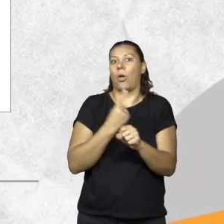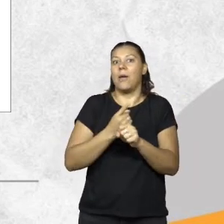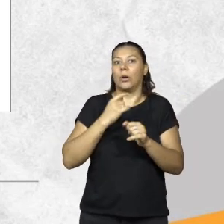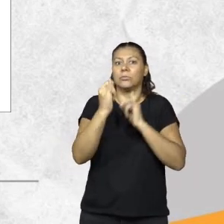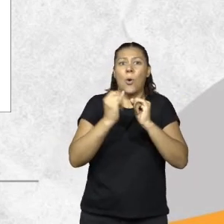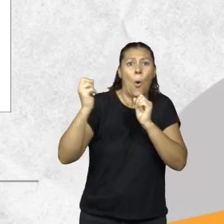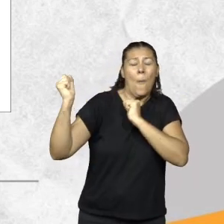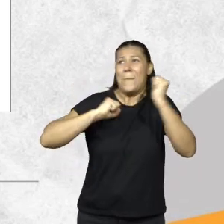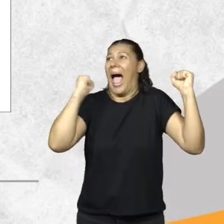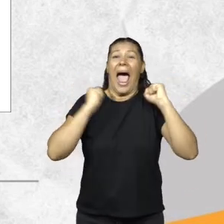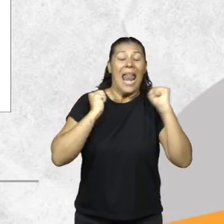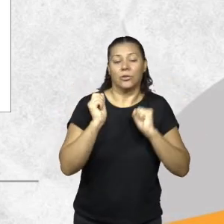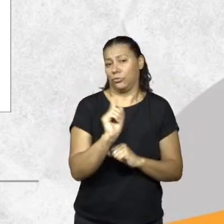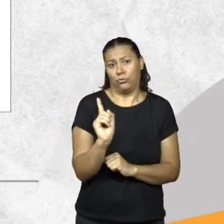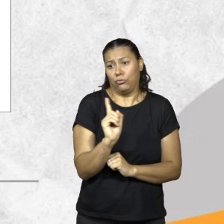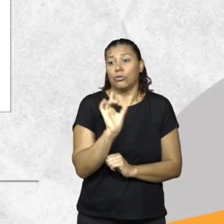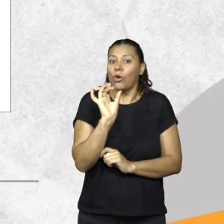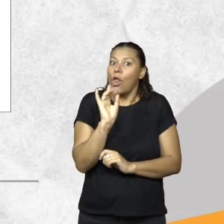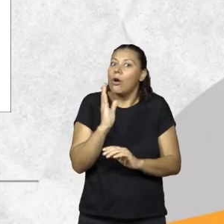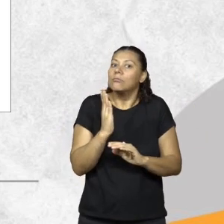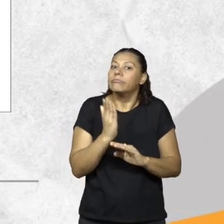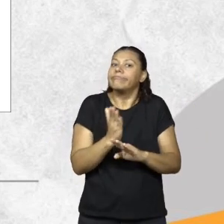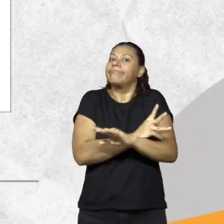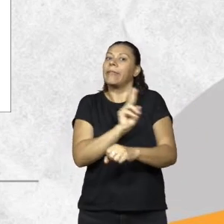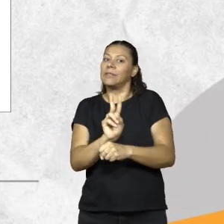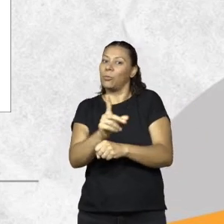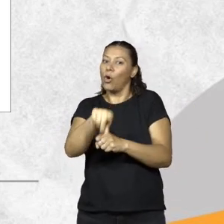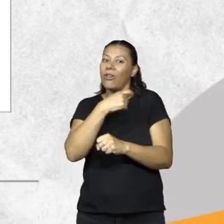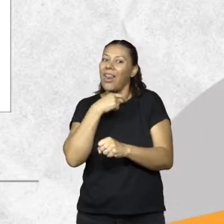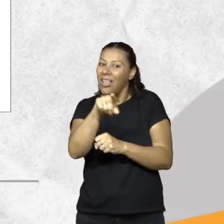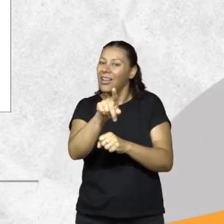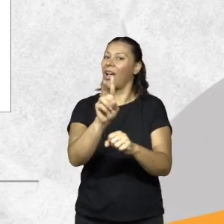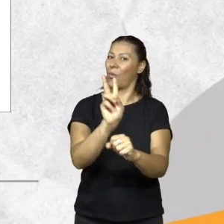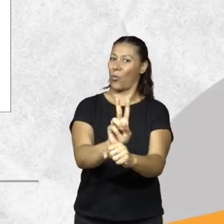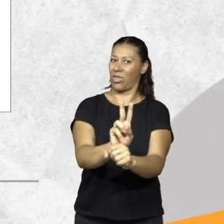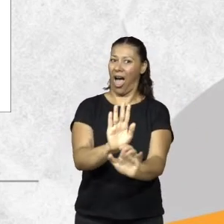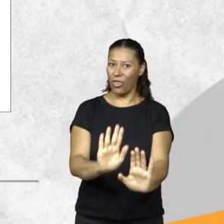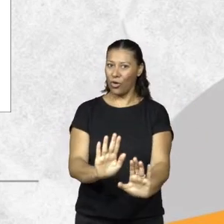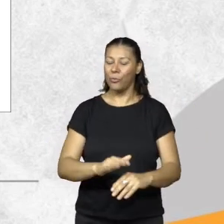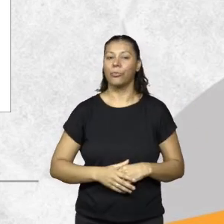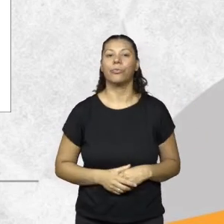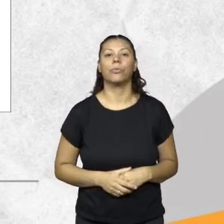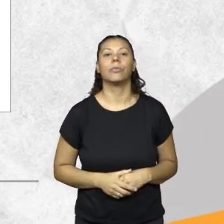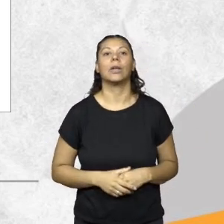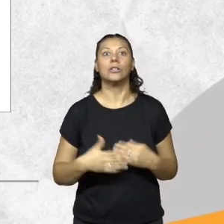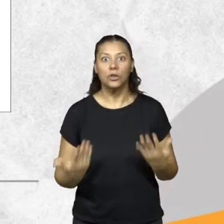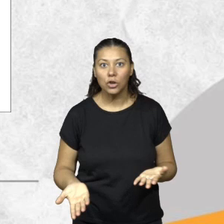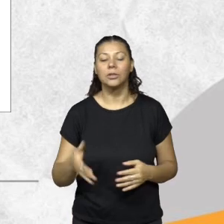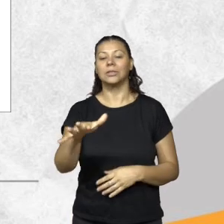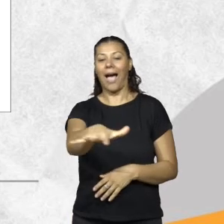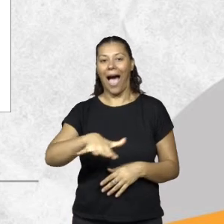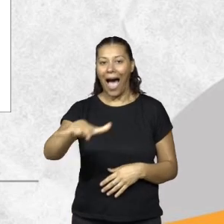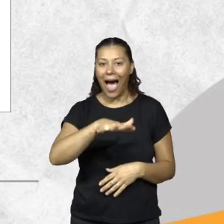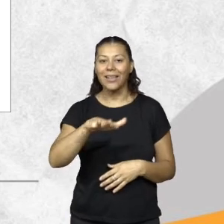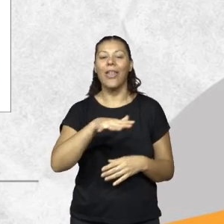necesitamos que la gente se cuide, ¿sí? Simplemente. Bueno, entonces, desde el área de comunicación de la subsecretaría, se